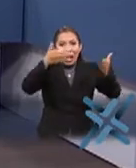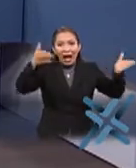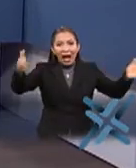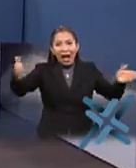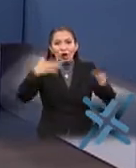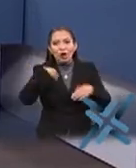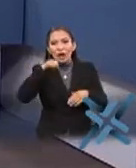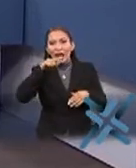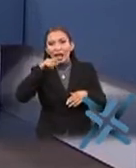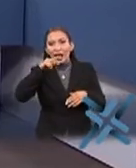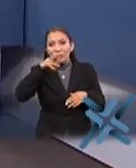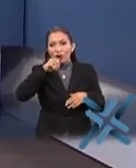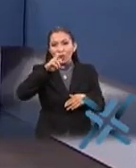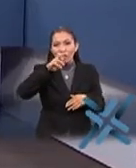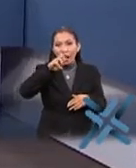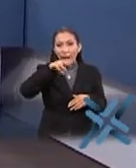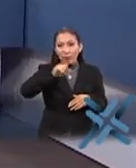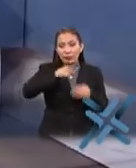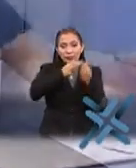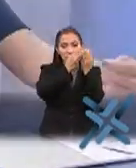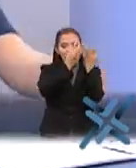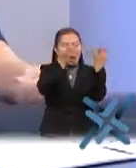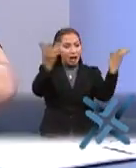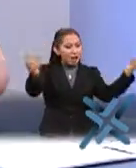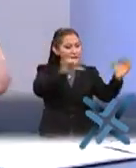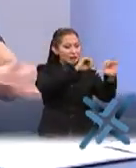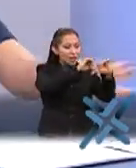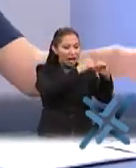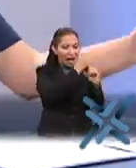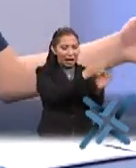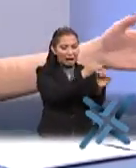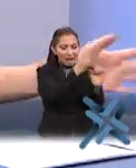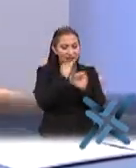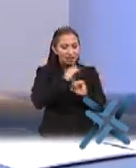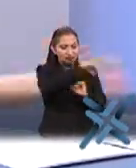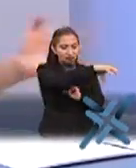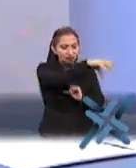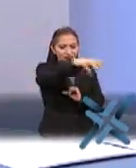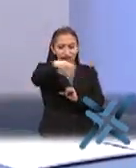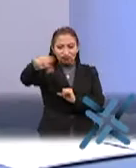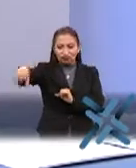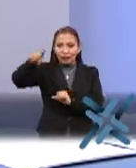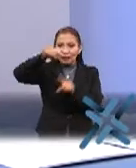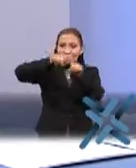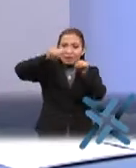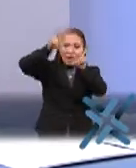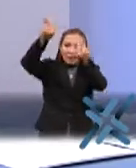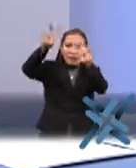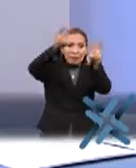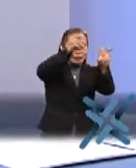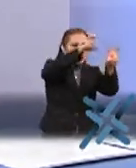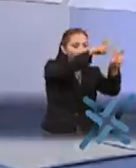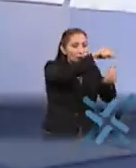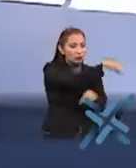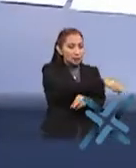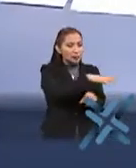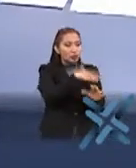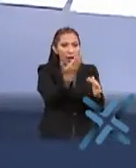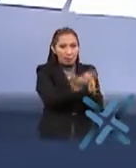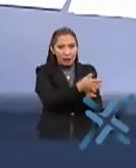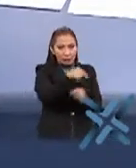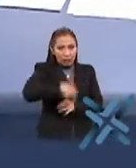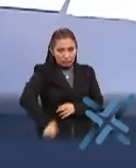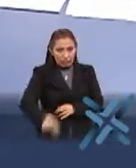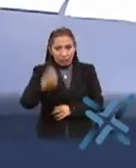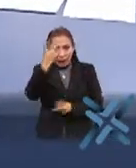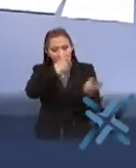decíamos con Alejandro Ramos, este abanico de agencias que van a cubrir los diferentes sectores de nuestro país. Van a tener ustedes una sección